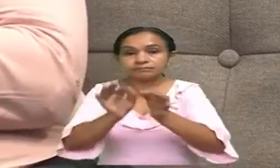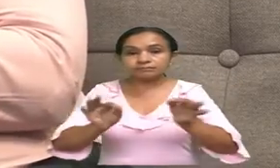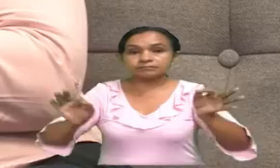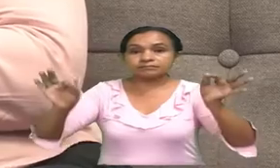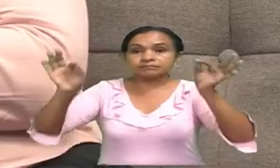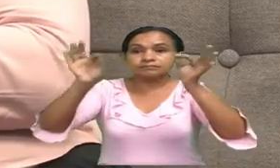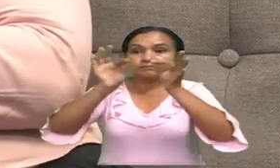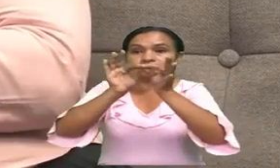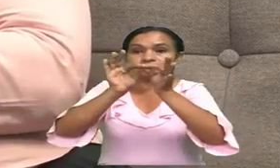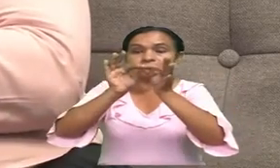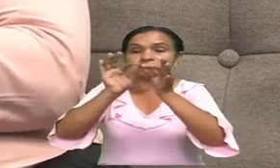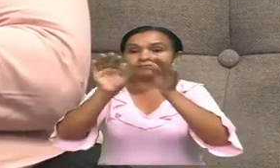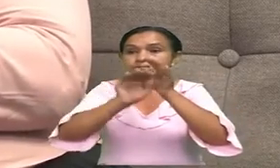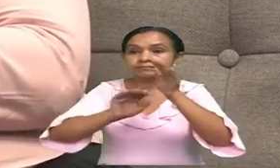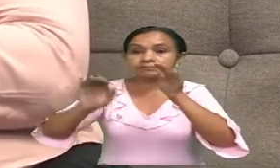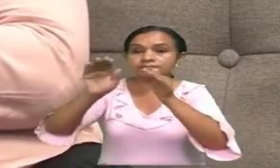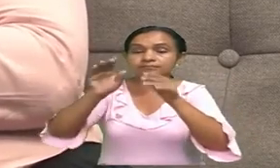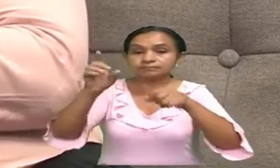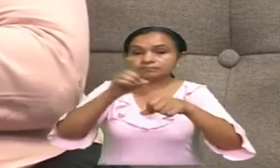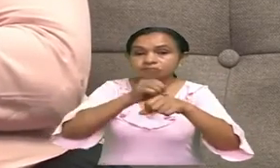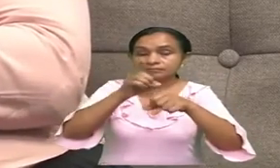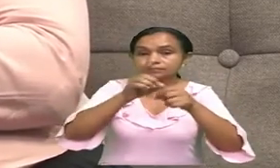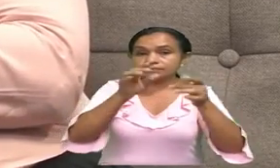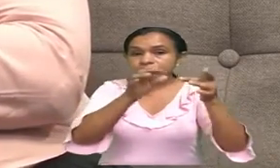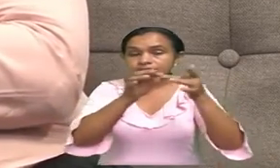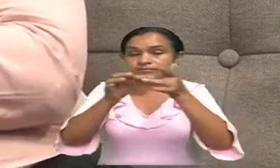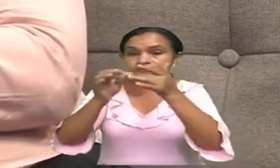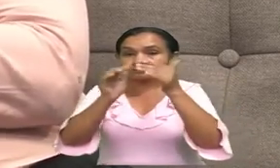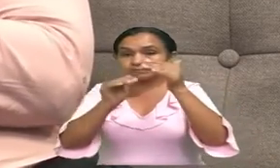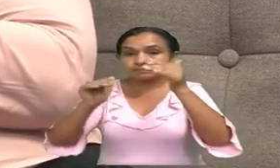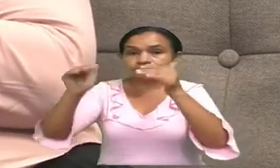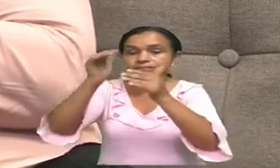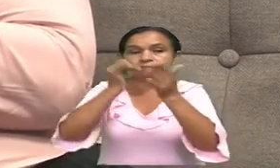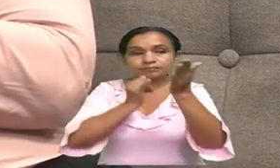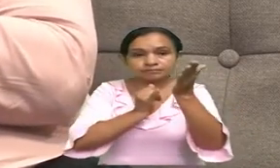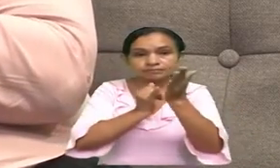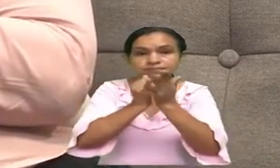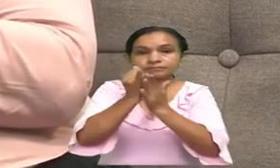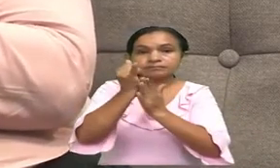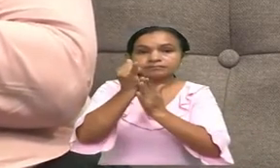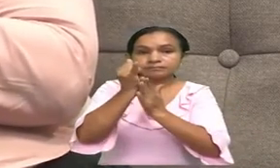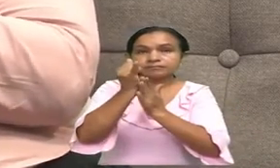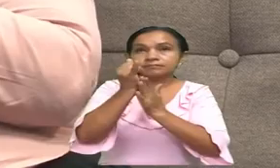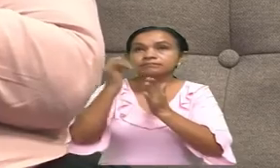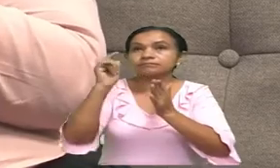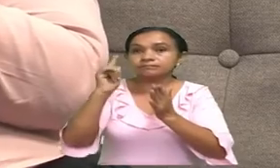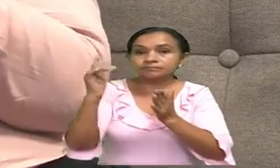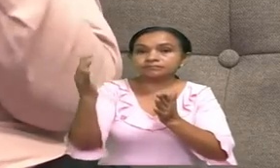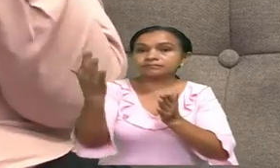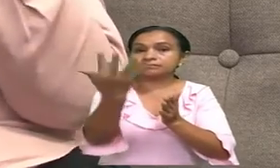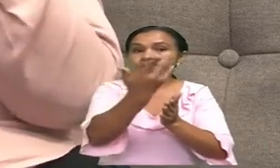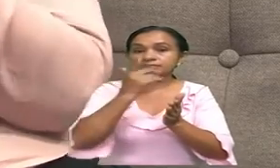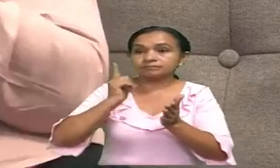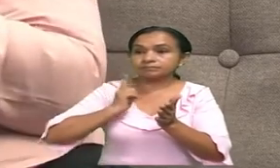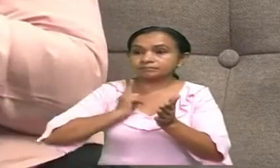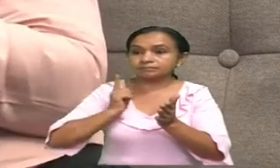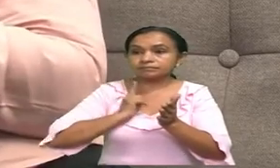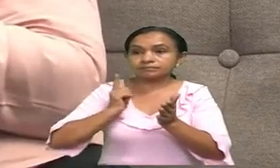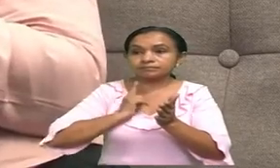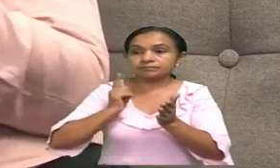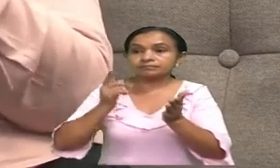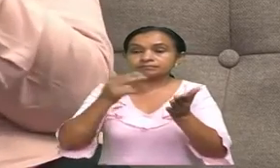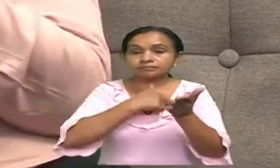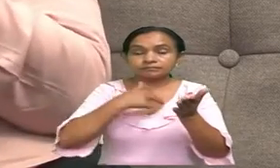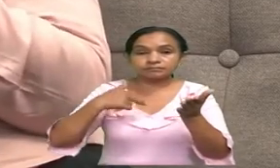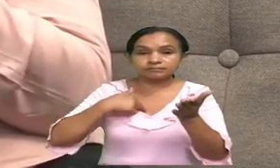la formación de másteres y doctores, y principalmente los doctores, para la investigación. Claro. Porque nosotros también no hemos dado muchos